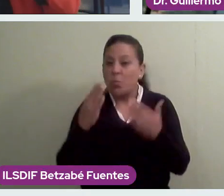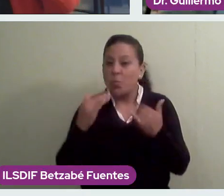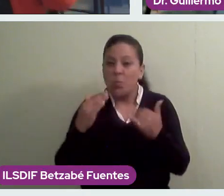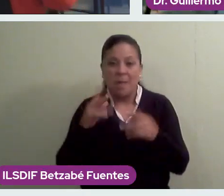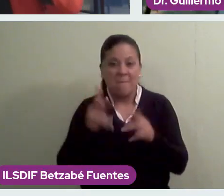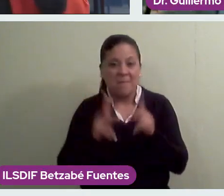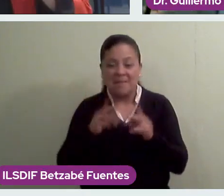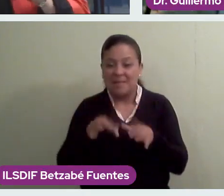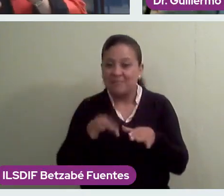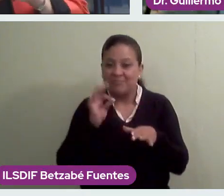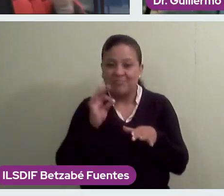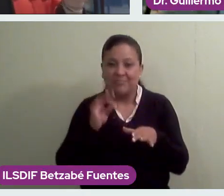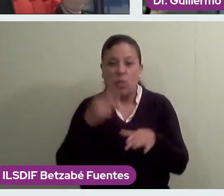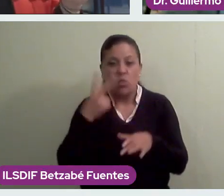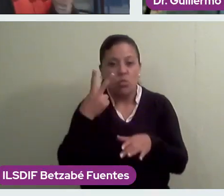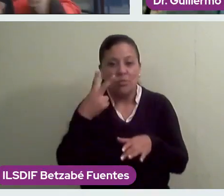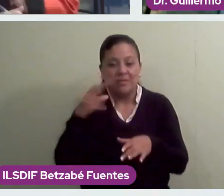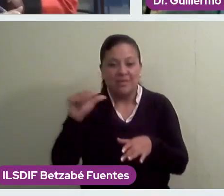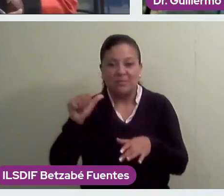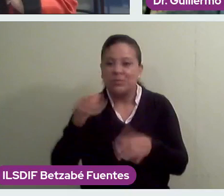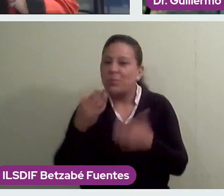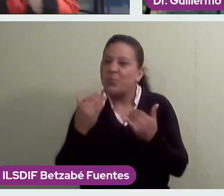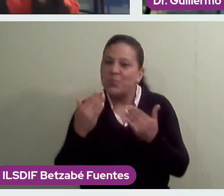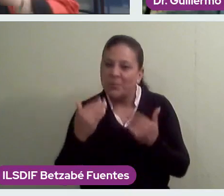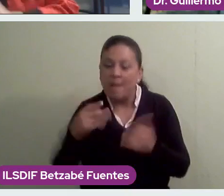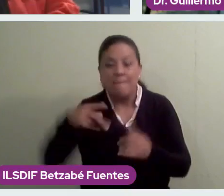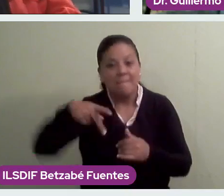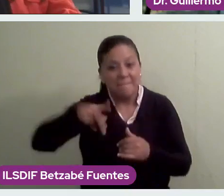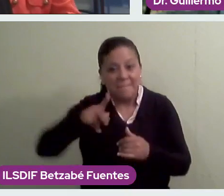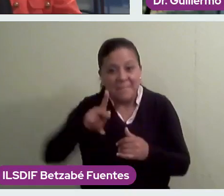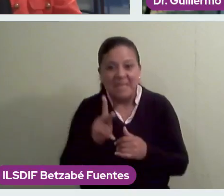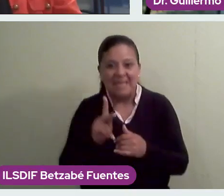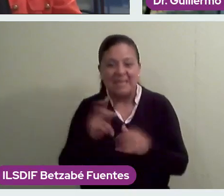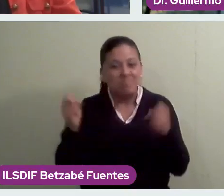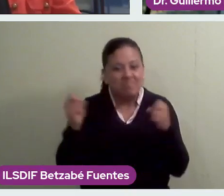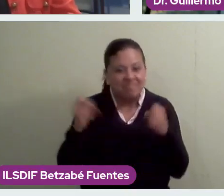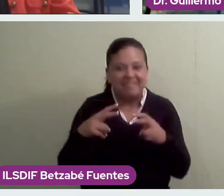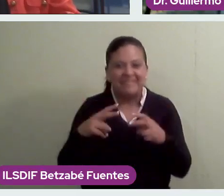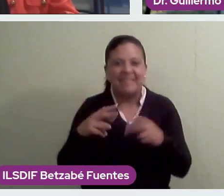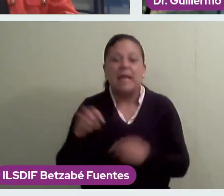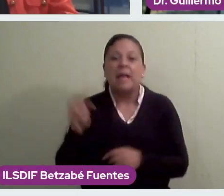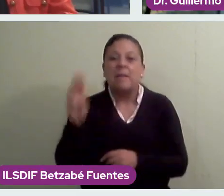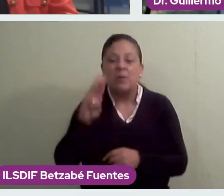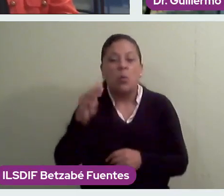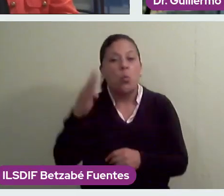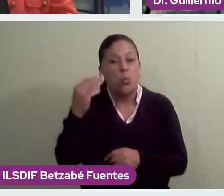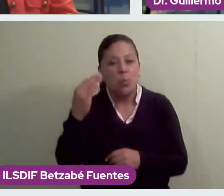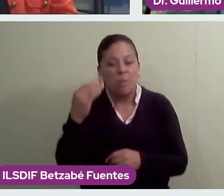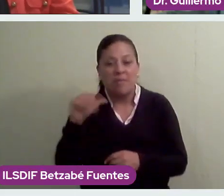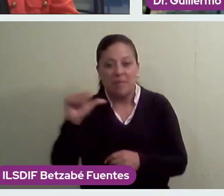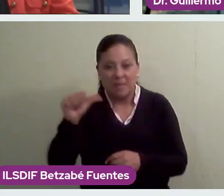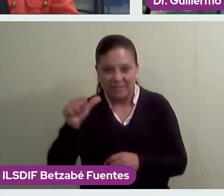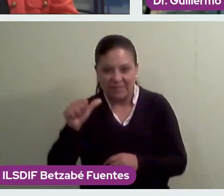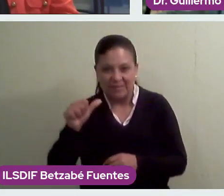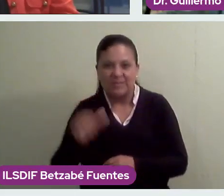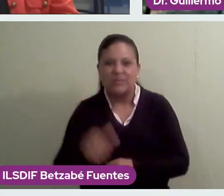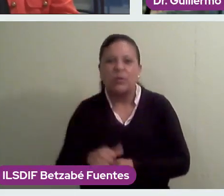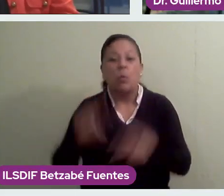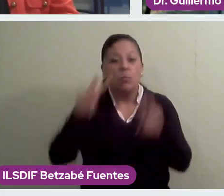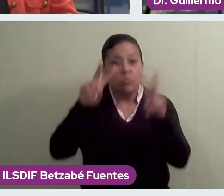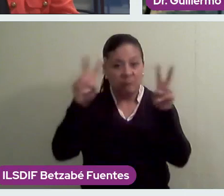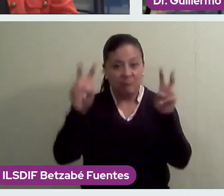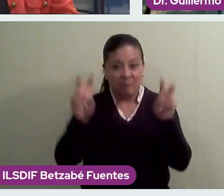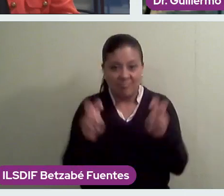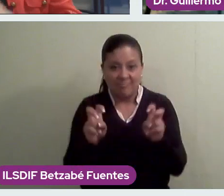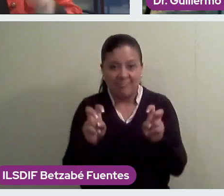2 de agosto no va a haber charlas, pero los veo el miércoles 9 de agosto con un